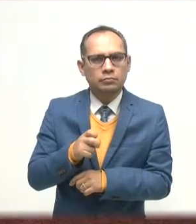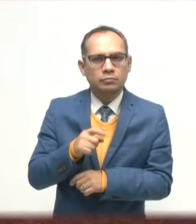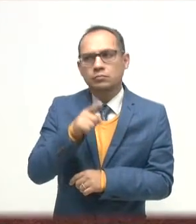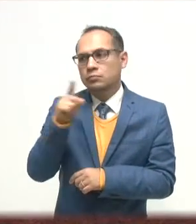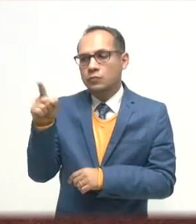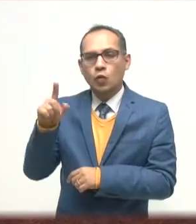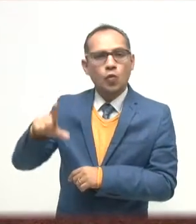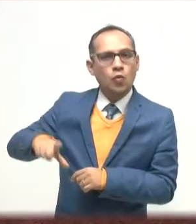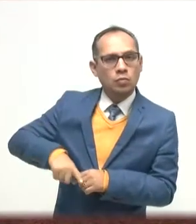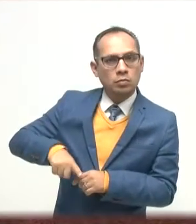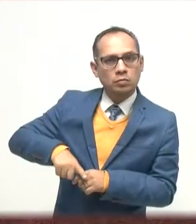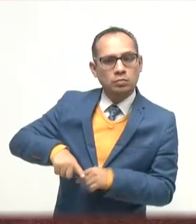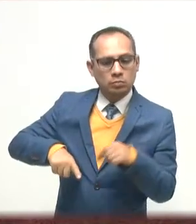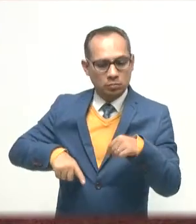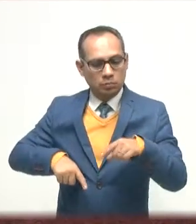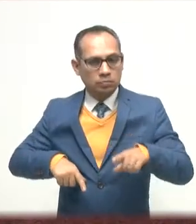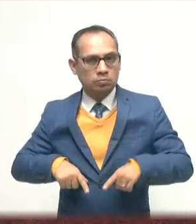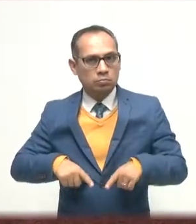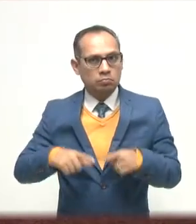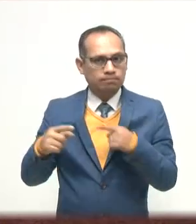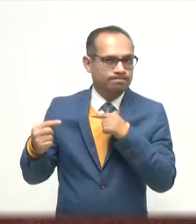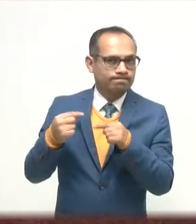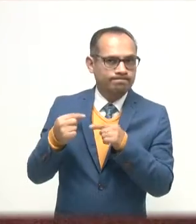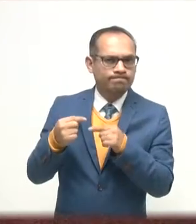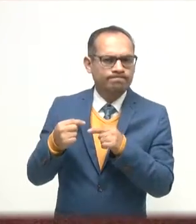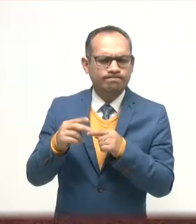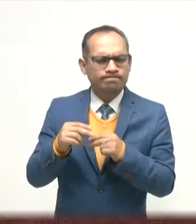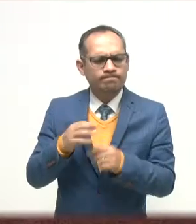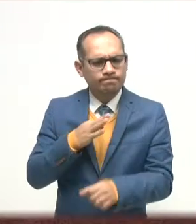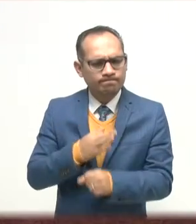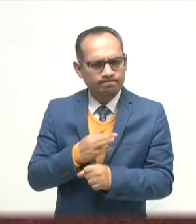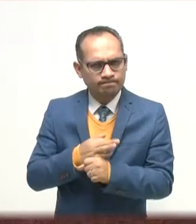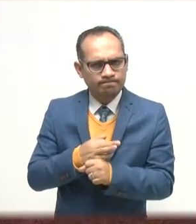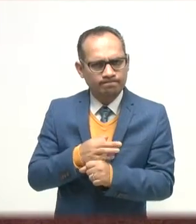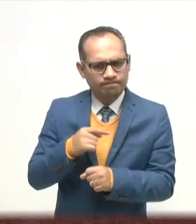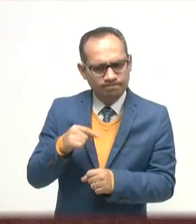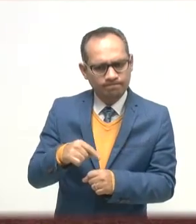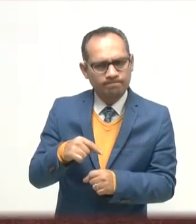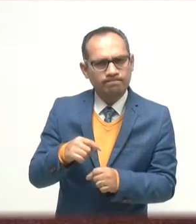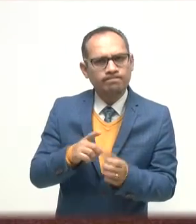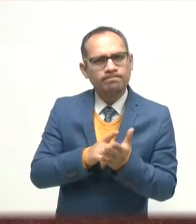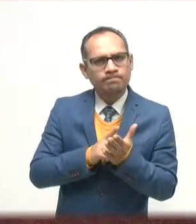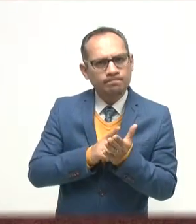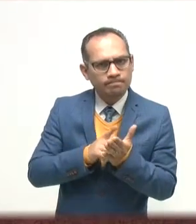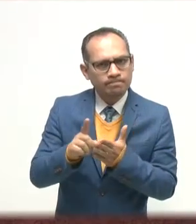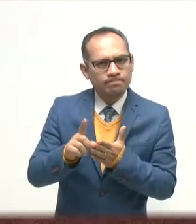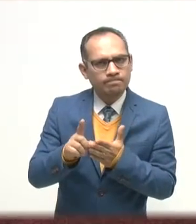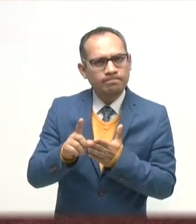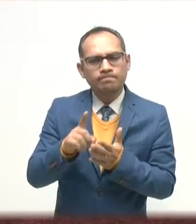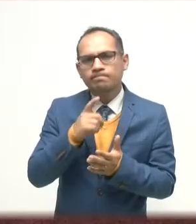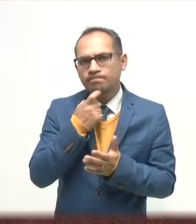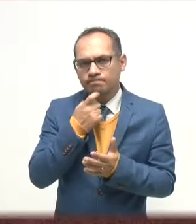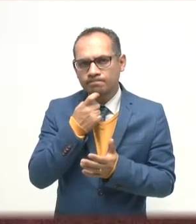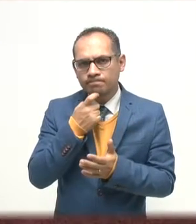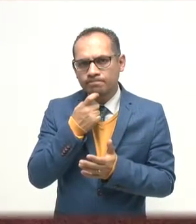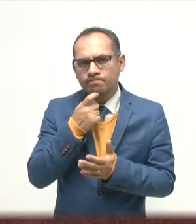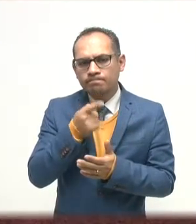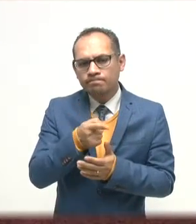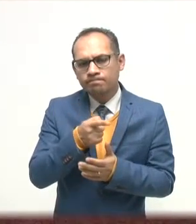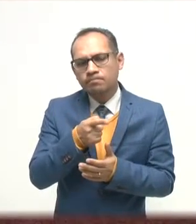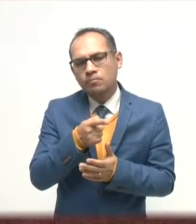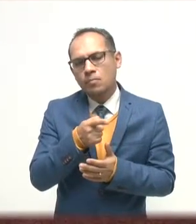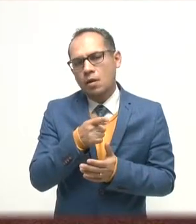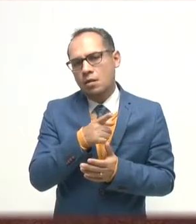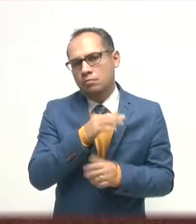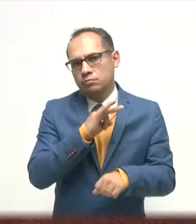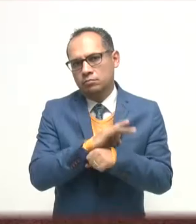pero hoy estamos aquí para defender el derecho de lópez obrador de invitar a todos los presidentes